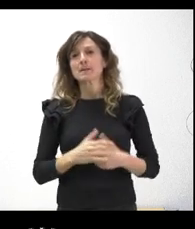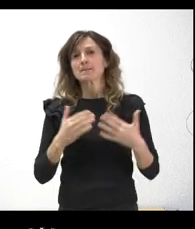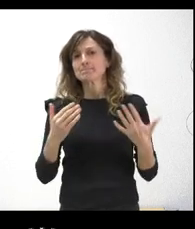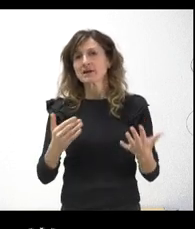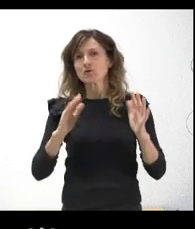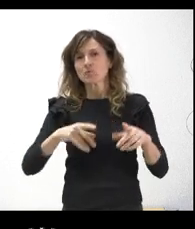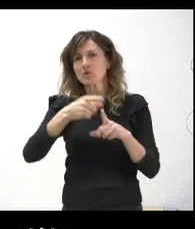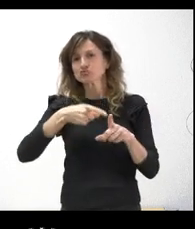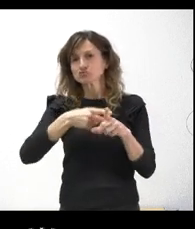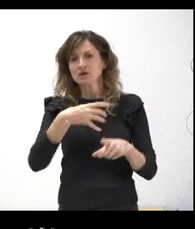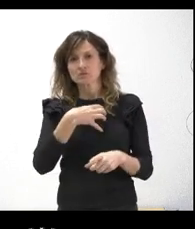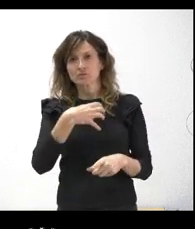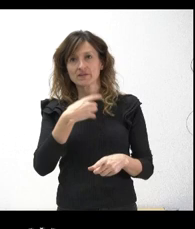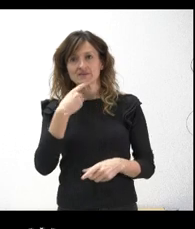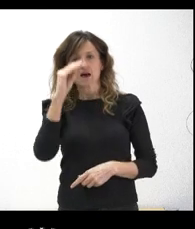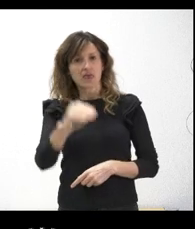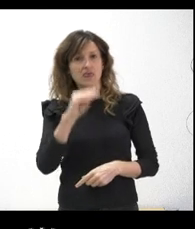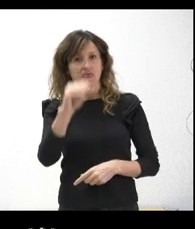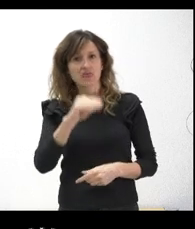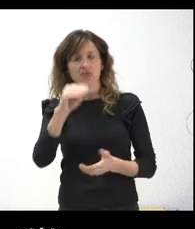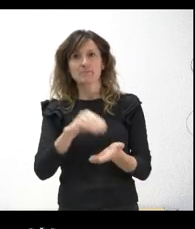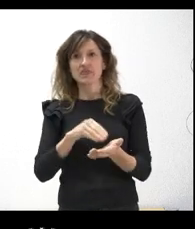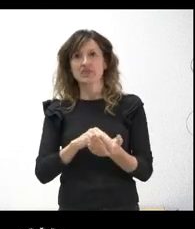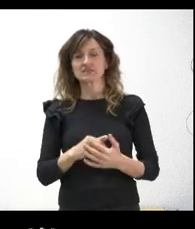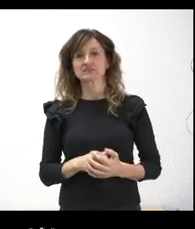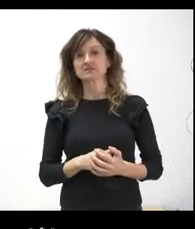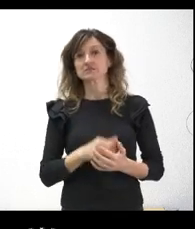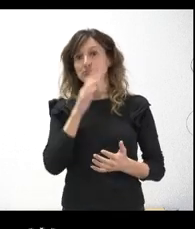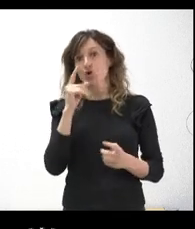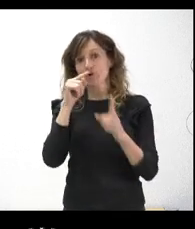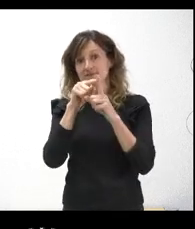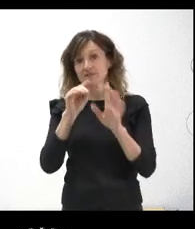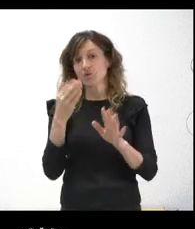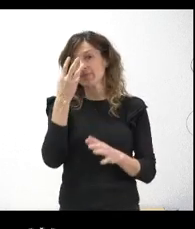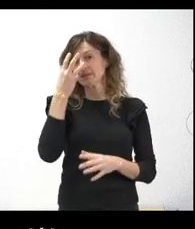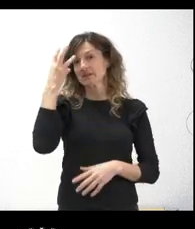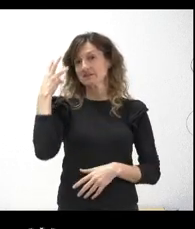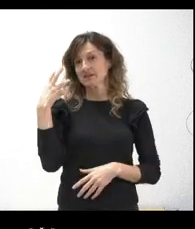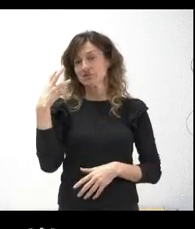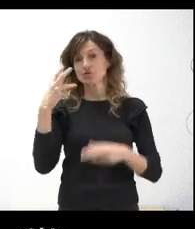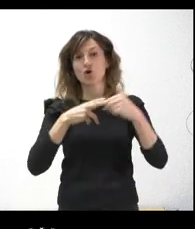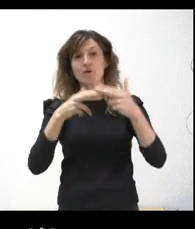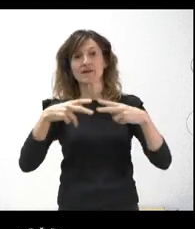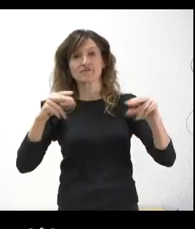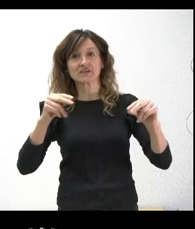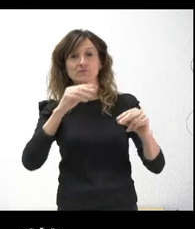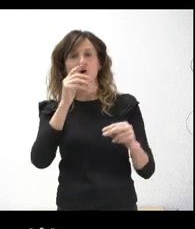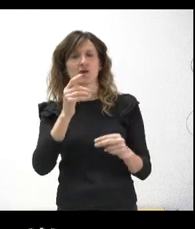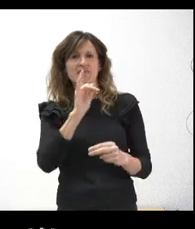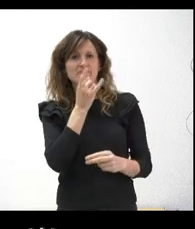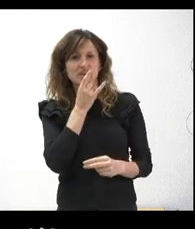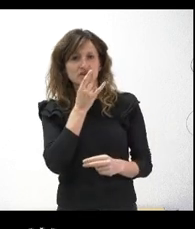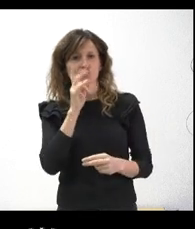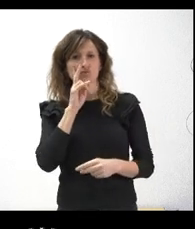utilizar como ya he tenido ocasión de preguntar en varias ocasiones eh Para ese fin desde hace 3 años que terminó la obra por una serie de defectos que se han ido